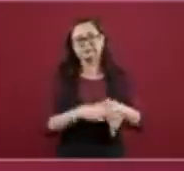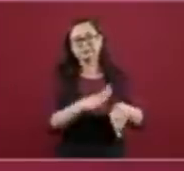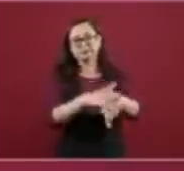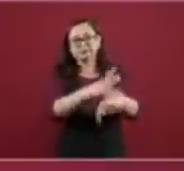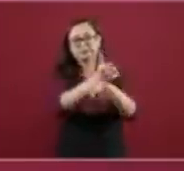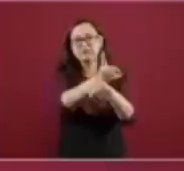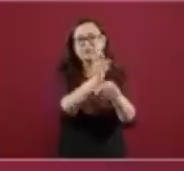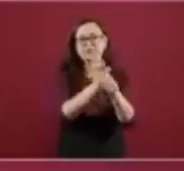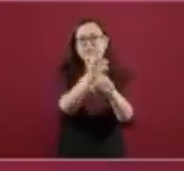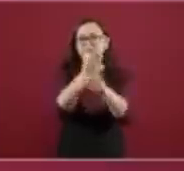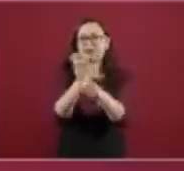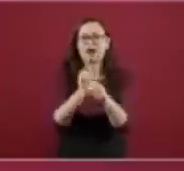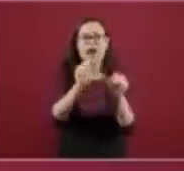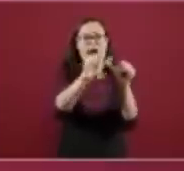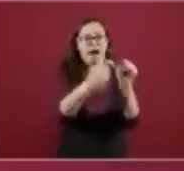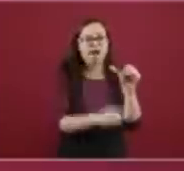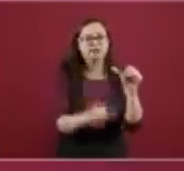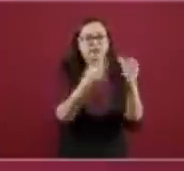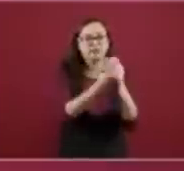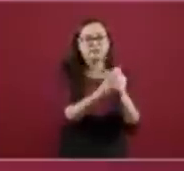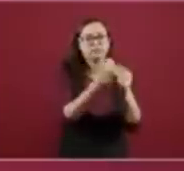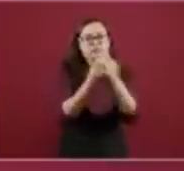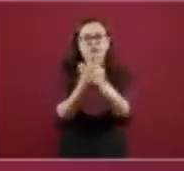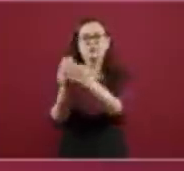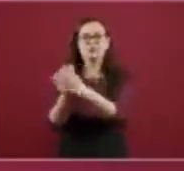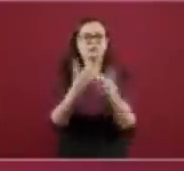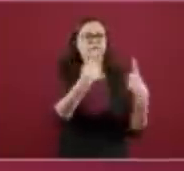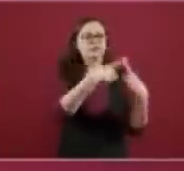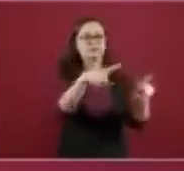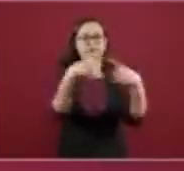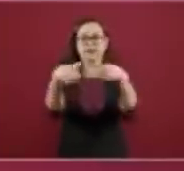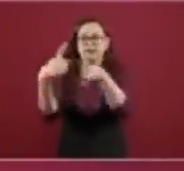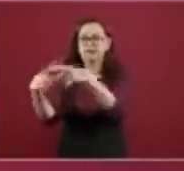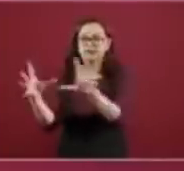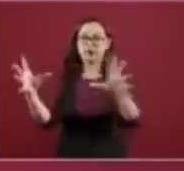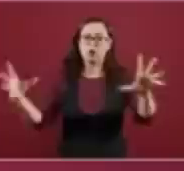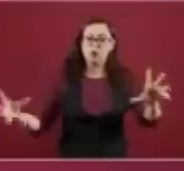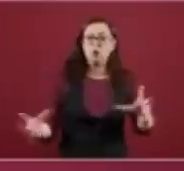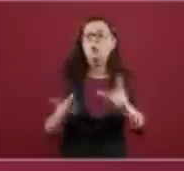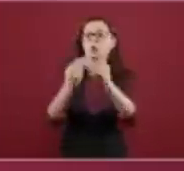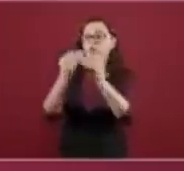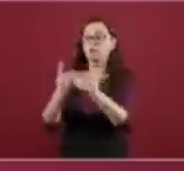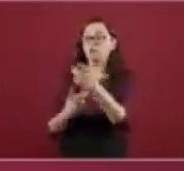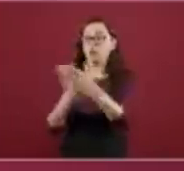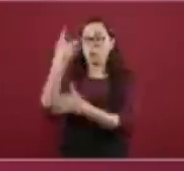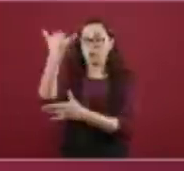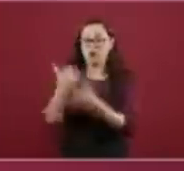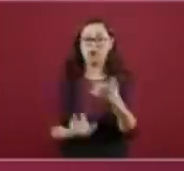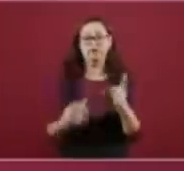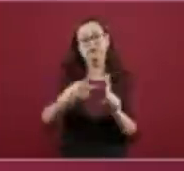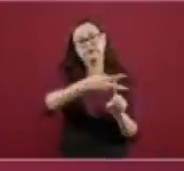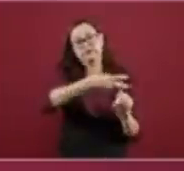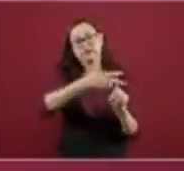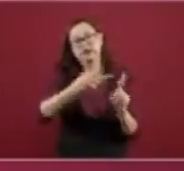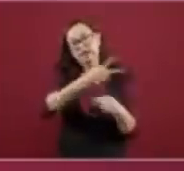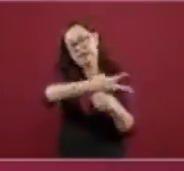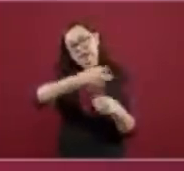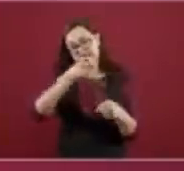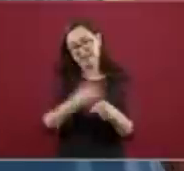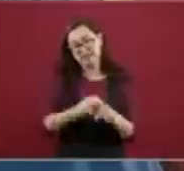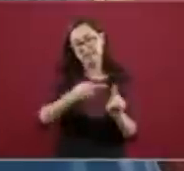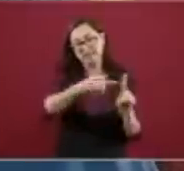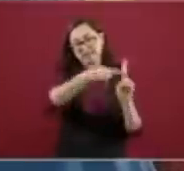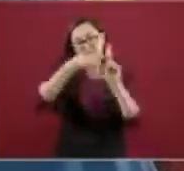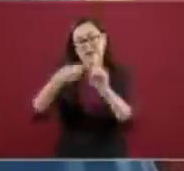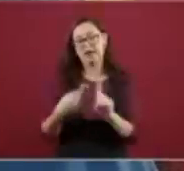distintas disciplinas para que se congregue en un proyecto común. Por eso la invitación a un artista